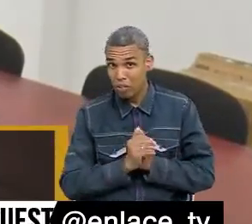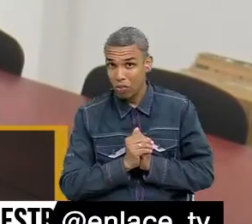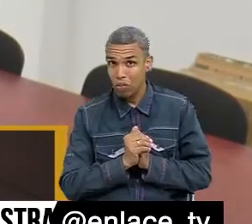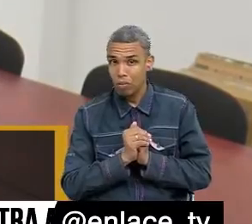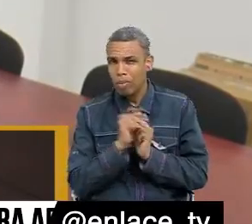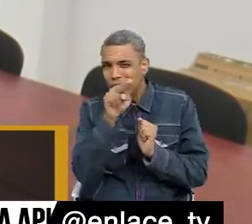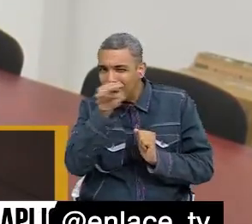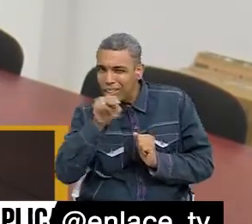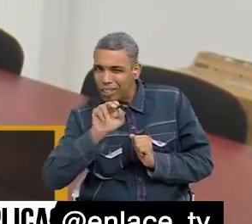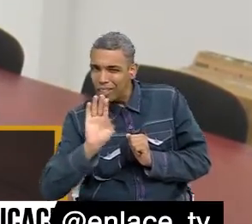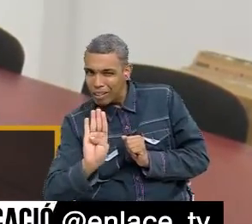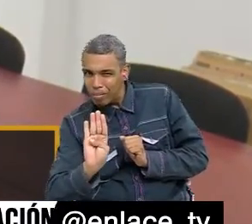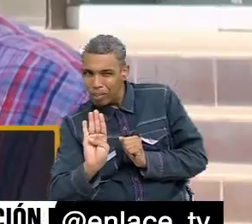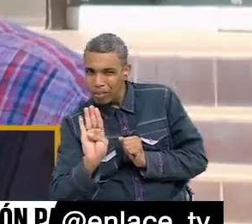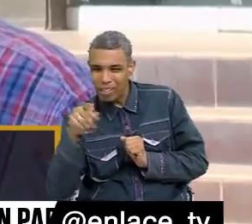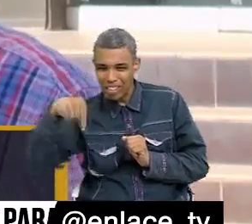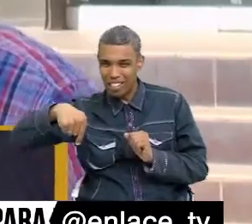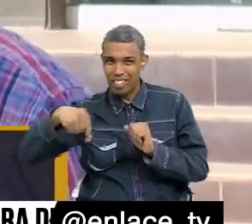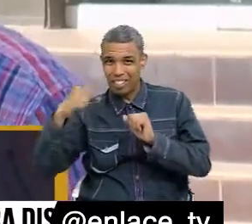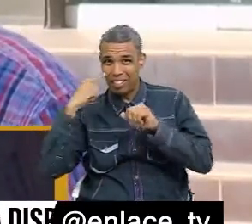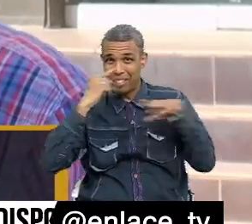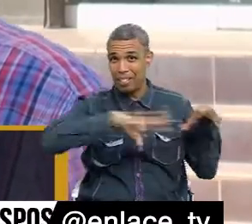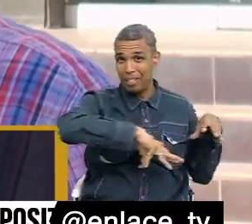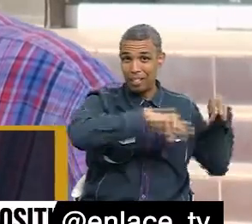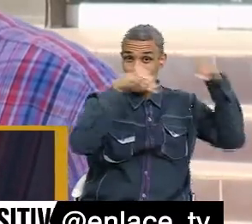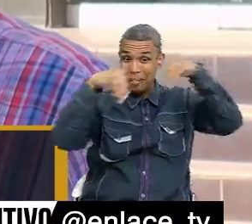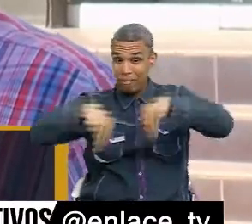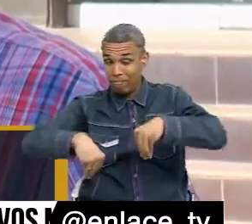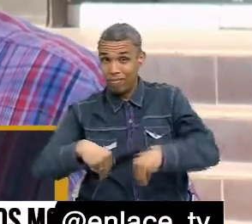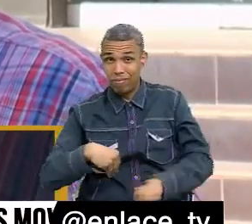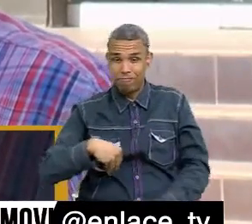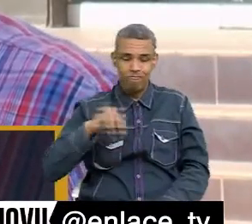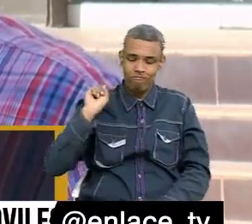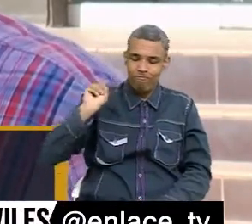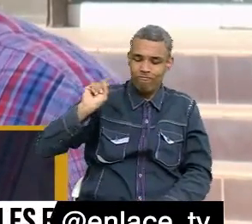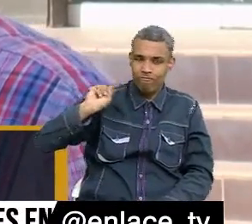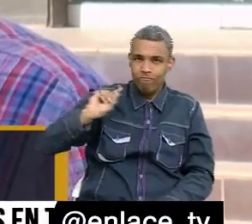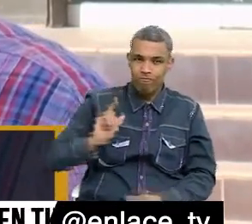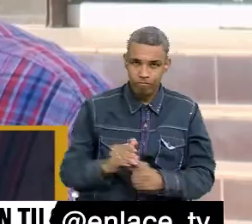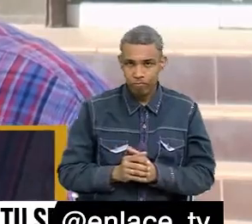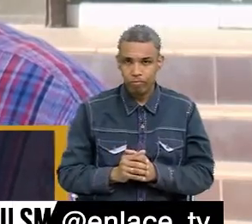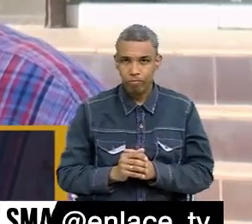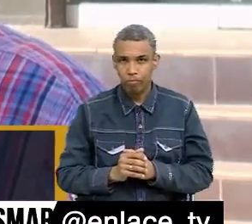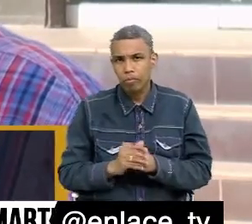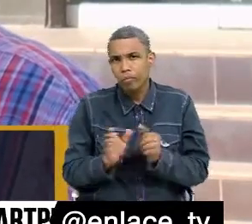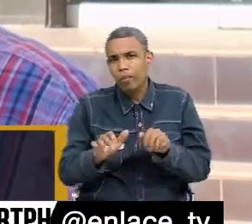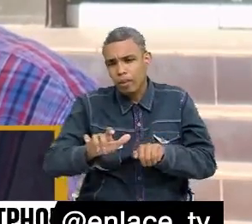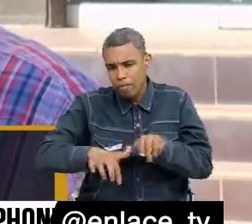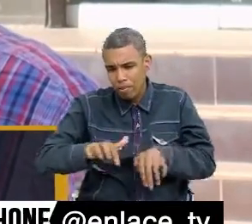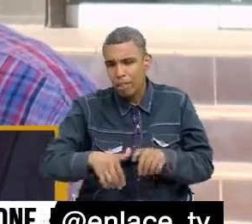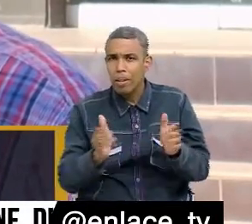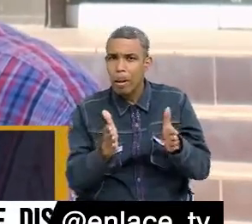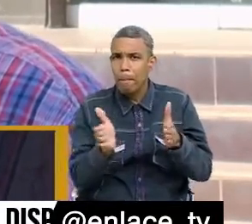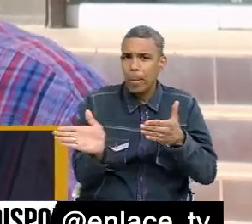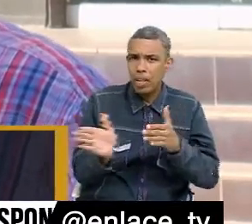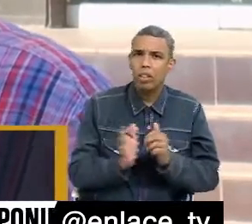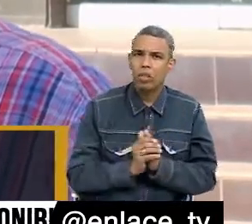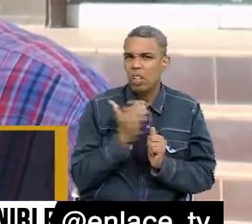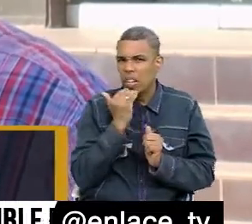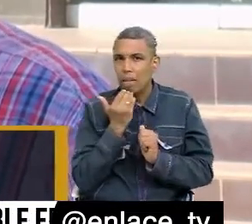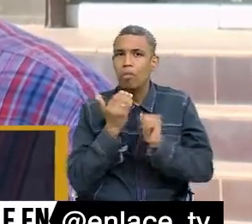no han sido reubicados. SISBEN no va a funcionar acá. Lo que aquí funciona pues planeación municipal, que lo que es